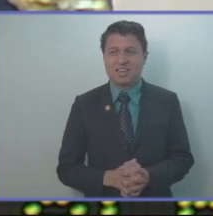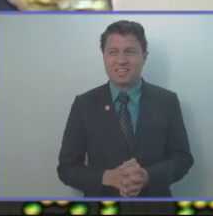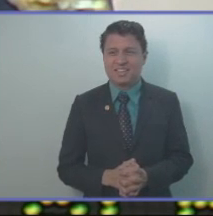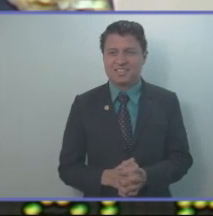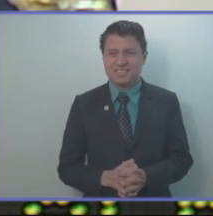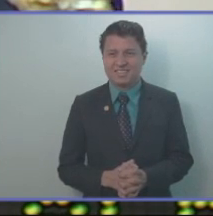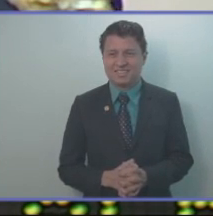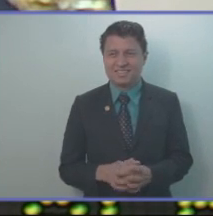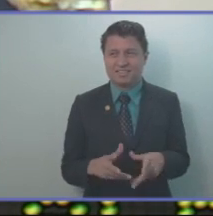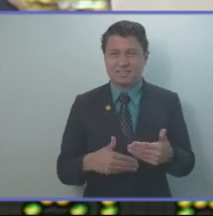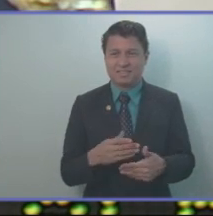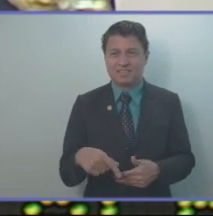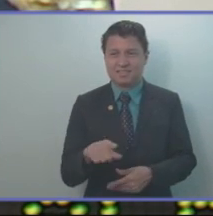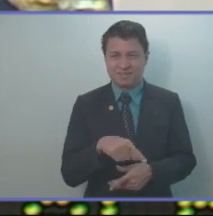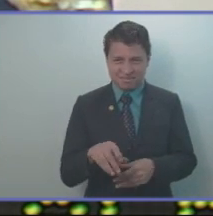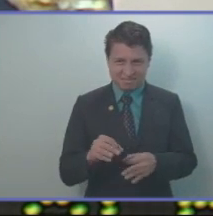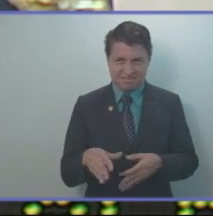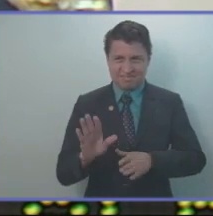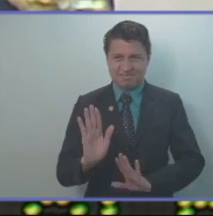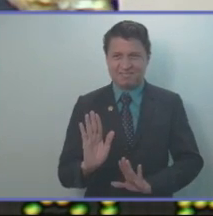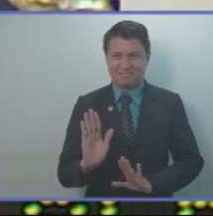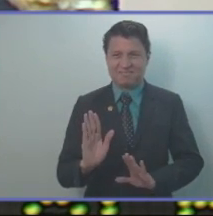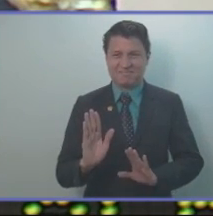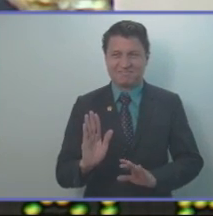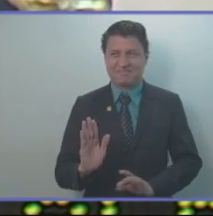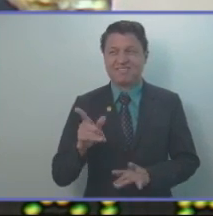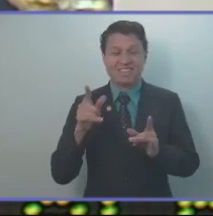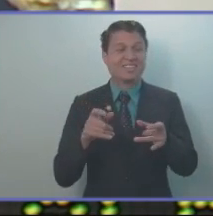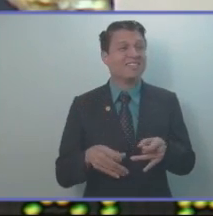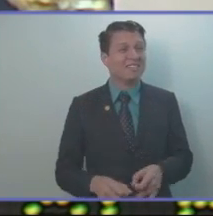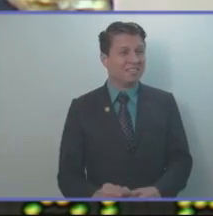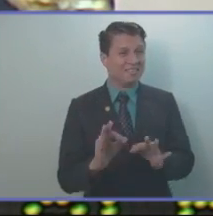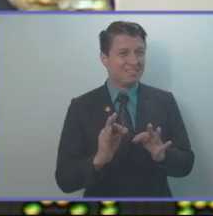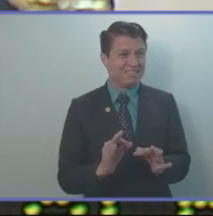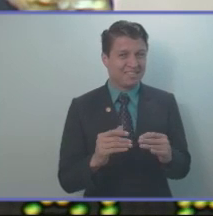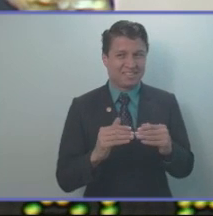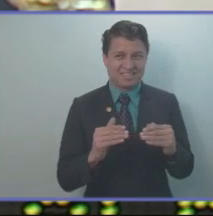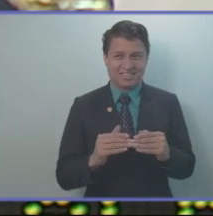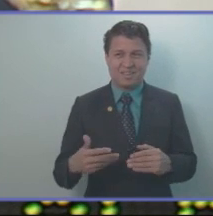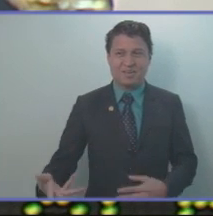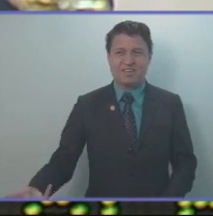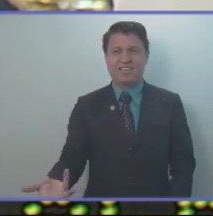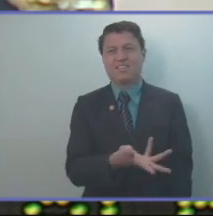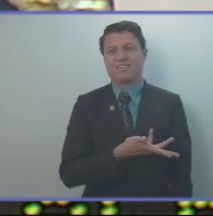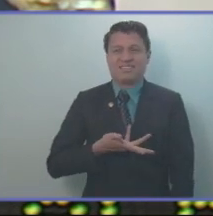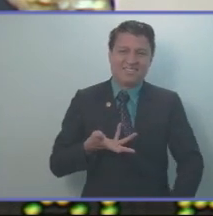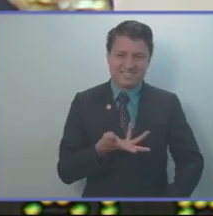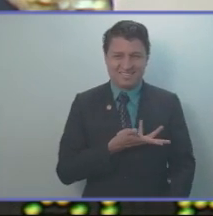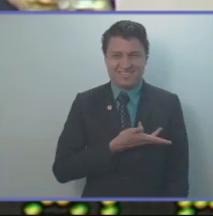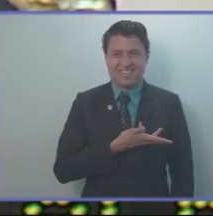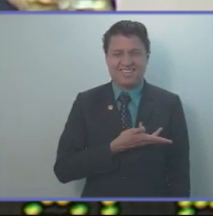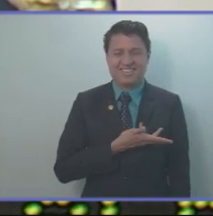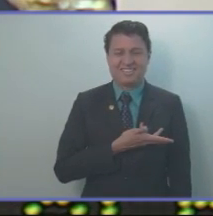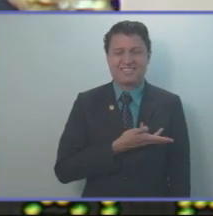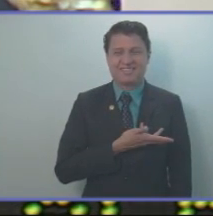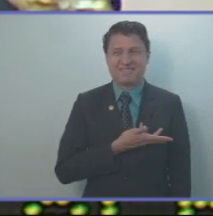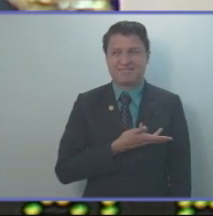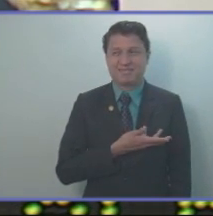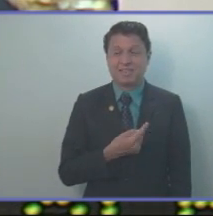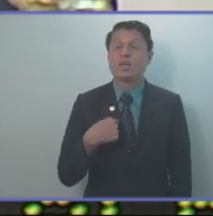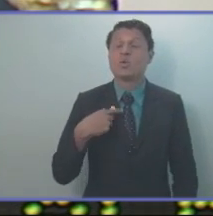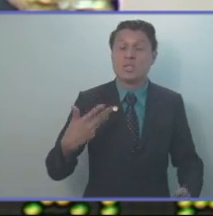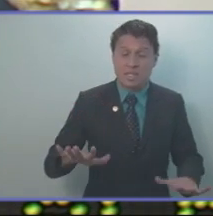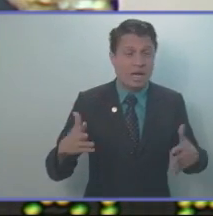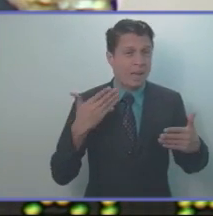frente a los abusos de facturación. De tal manera que nosotros reiteramos nuestro apoyo, y lo habíamos